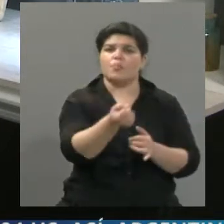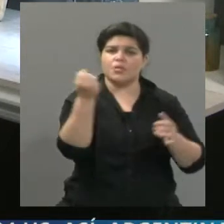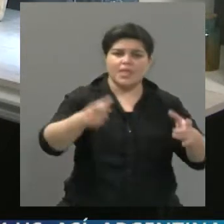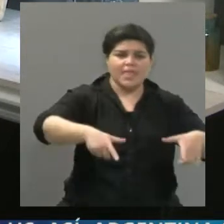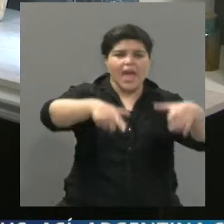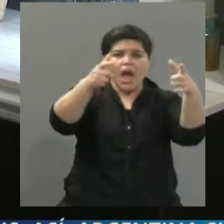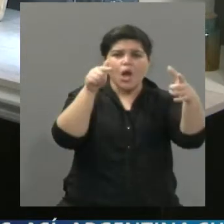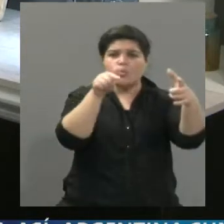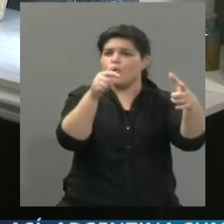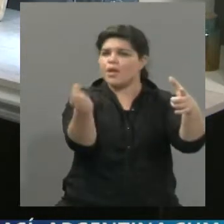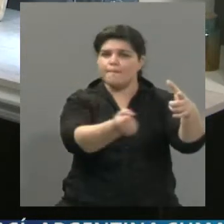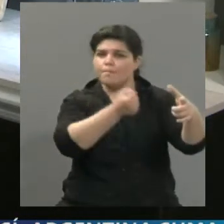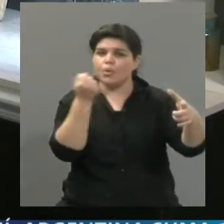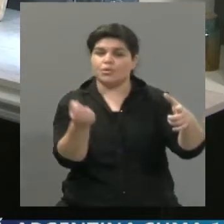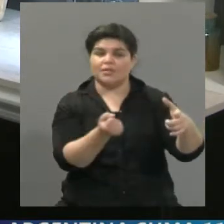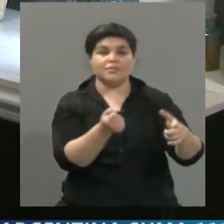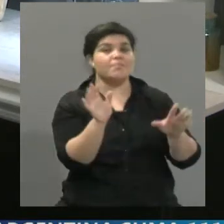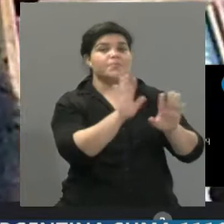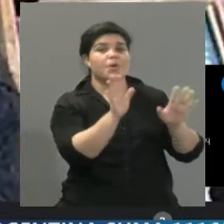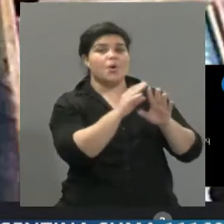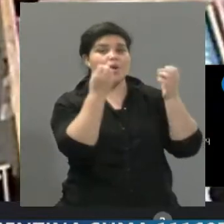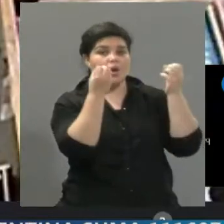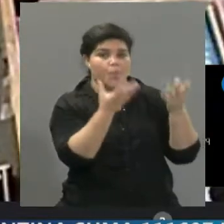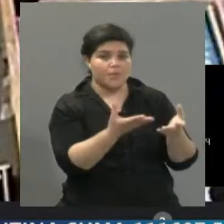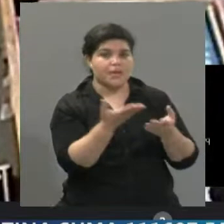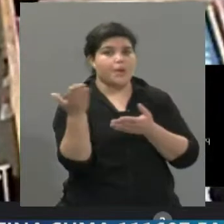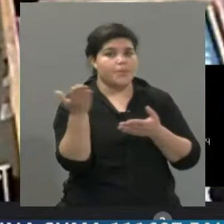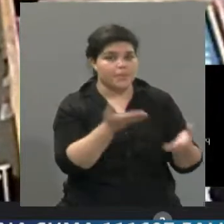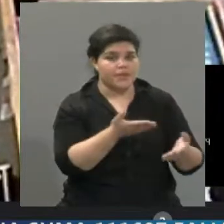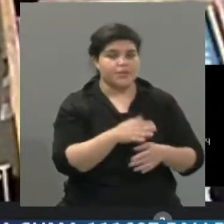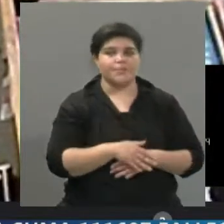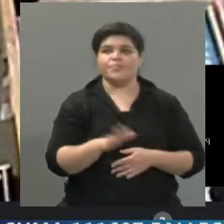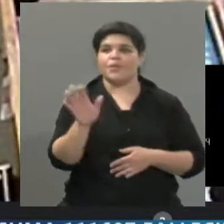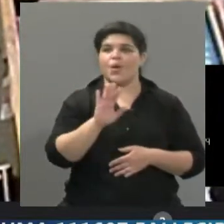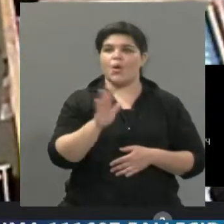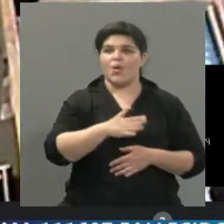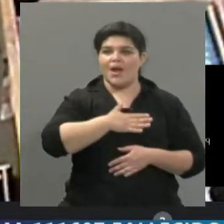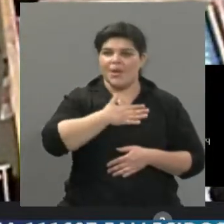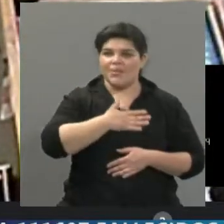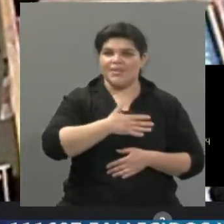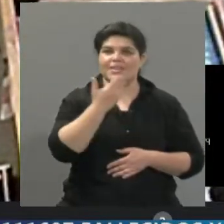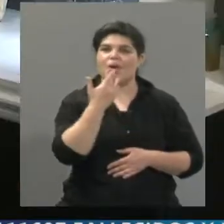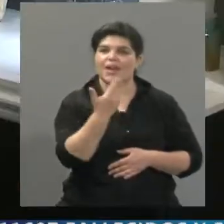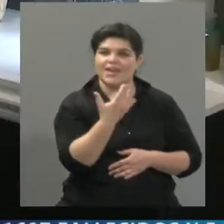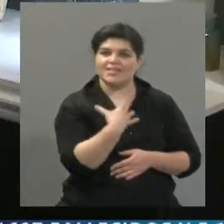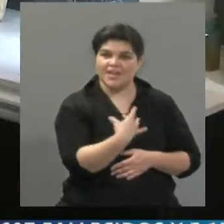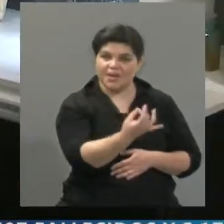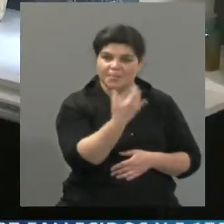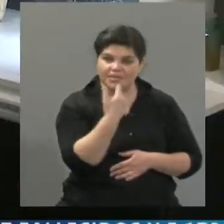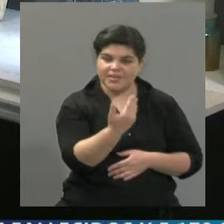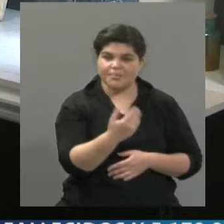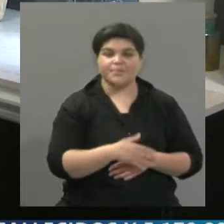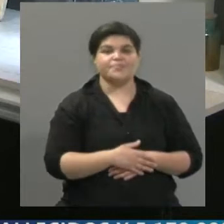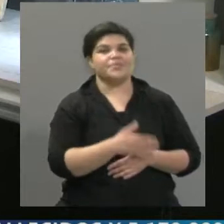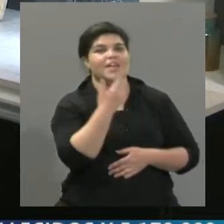los árboles. Sergio, ¿qué tal? Bienvenido, ¿cómo le va? ¿Cómo está usted? Un gusto. Muchas gracias por invitarme. Gracias por